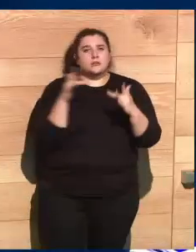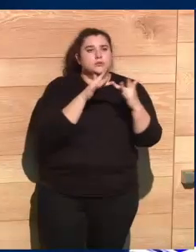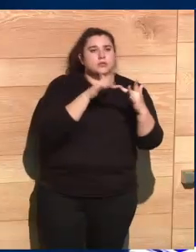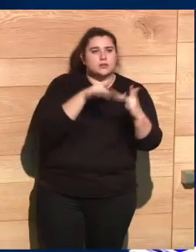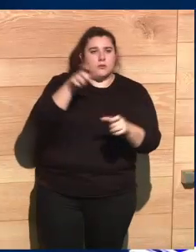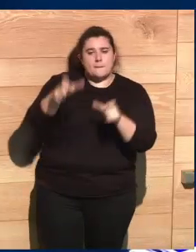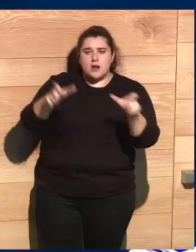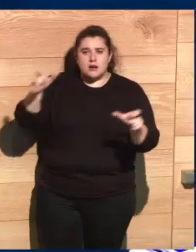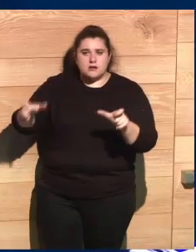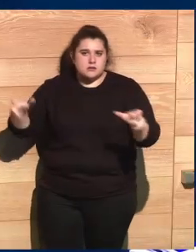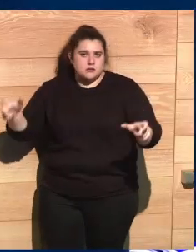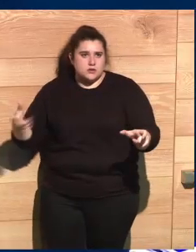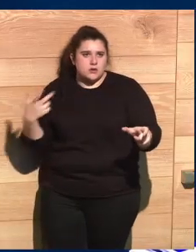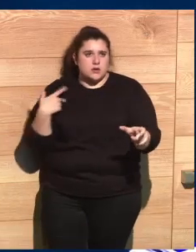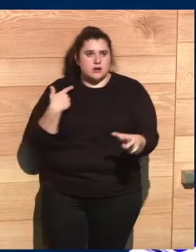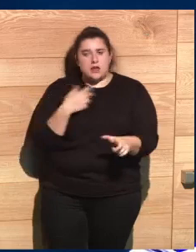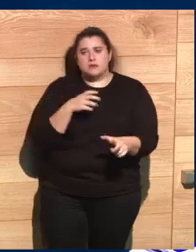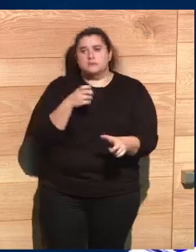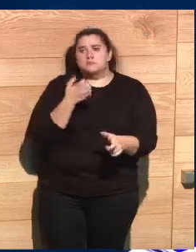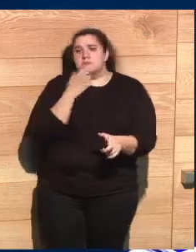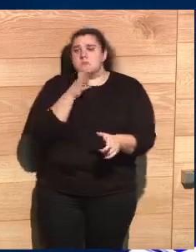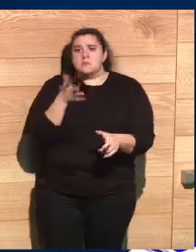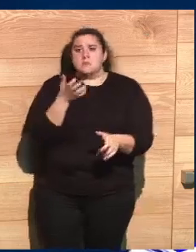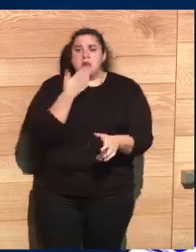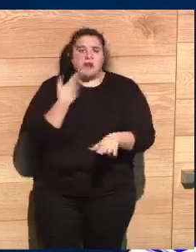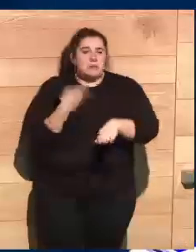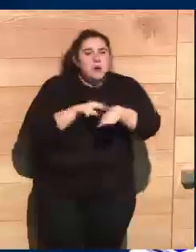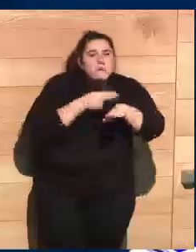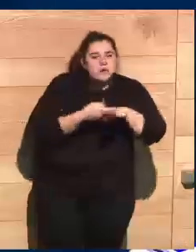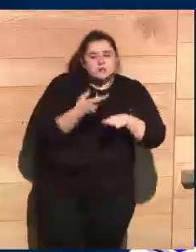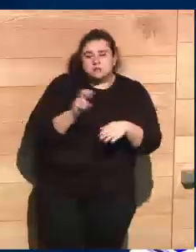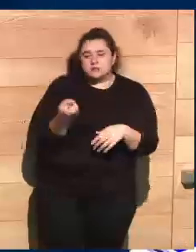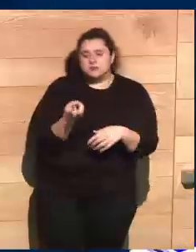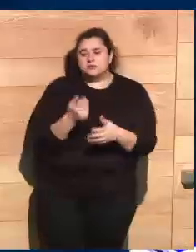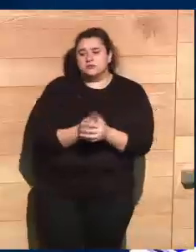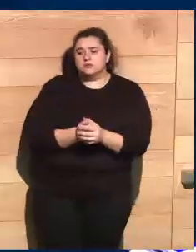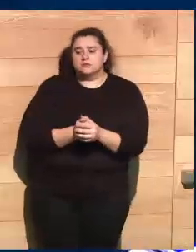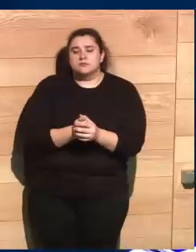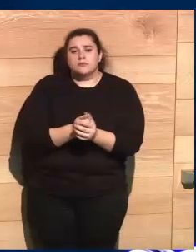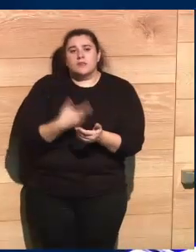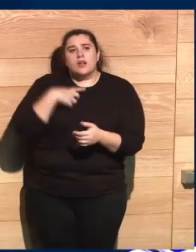con otras personas y poniéndote pegatinas y no sé qué cosas. No me acuerdo muy bien, pero